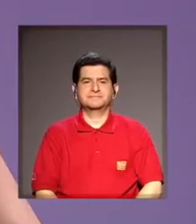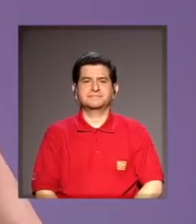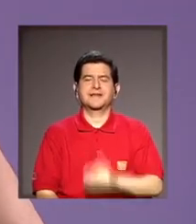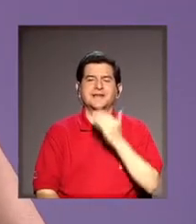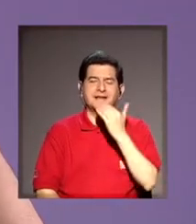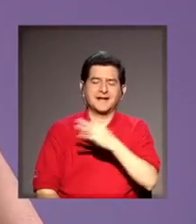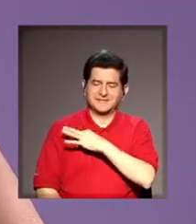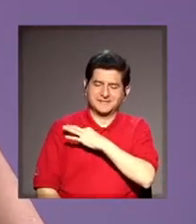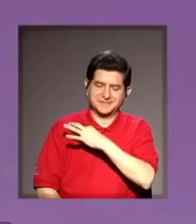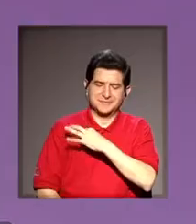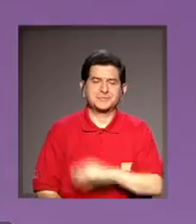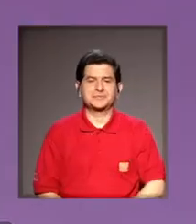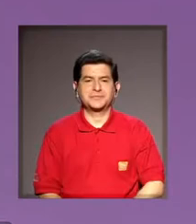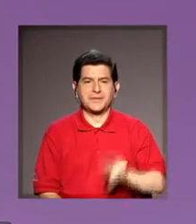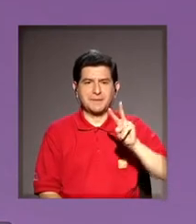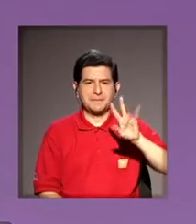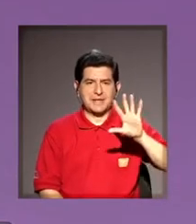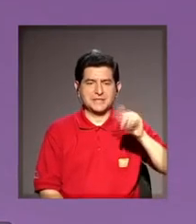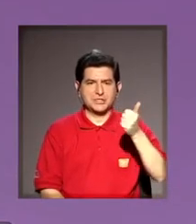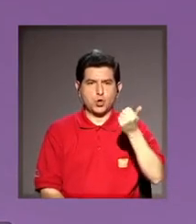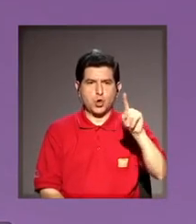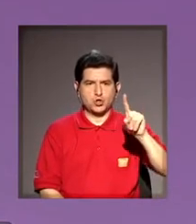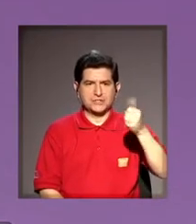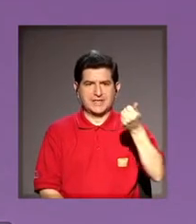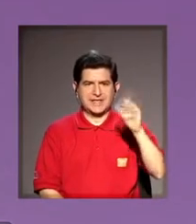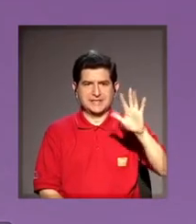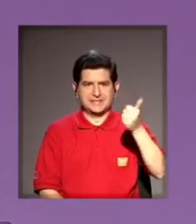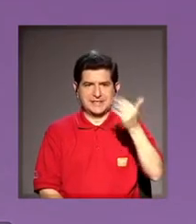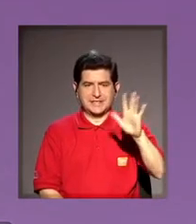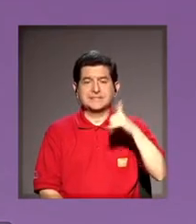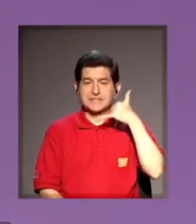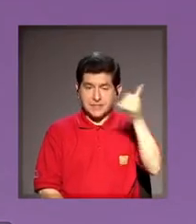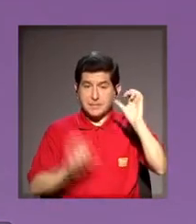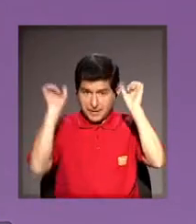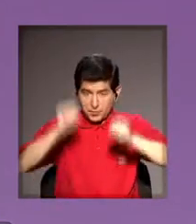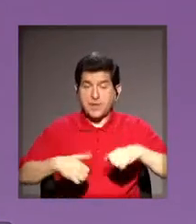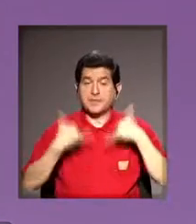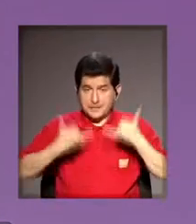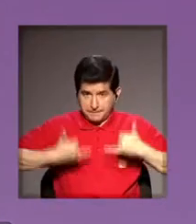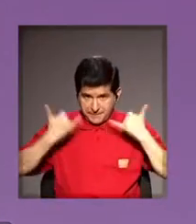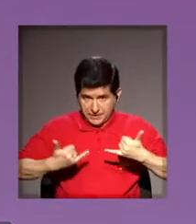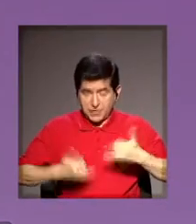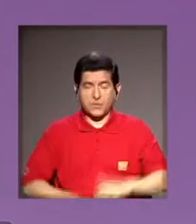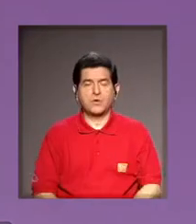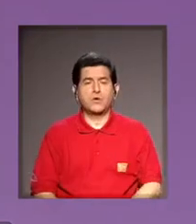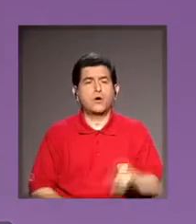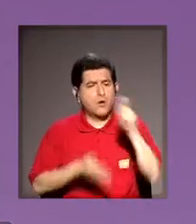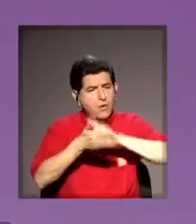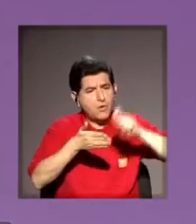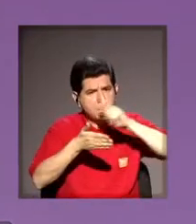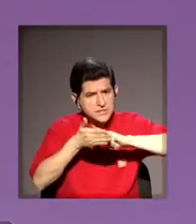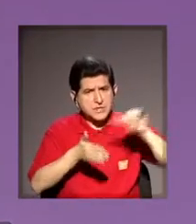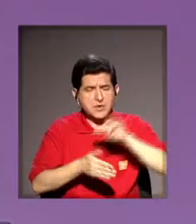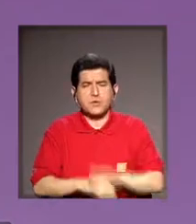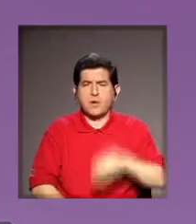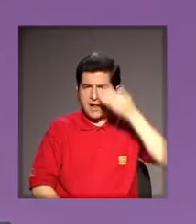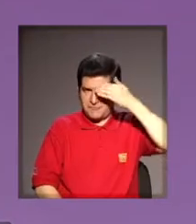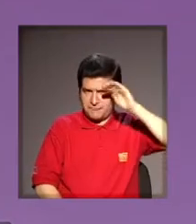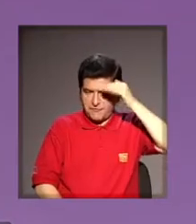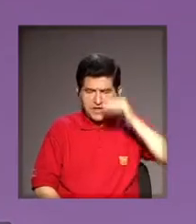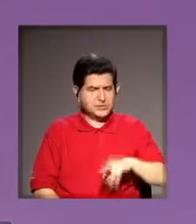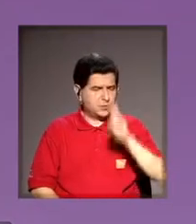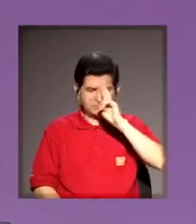con la invitación 25 11 15 15 puede llamarnos estamos en vivo y también puede escribirnos a nuestro facebook de